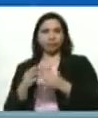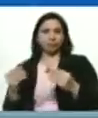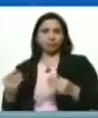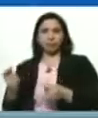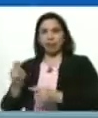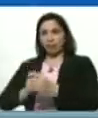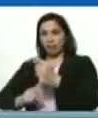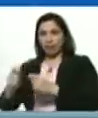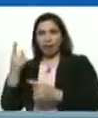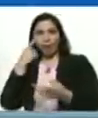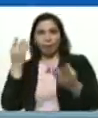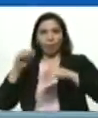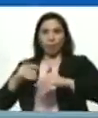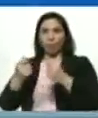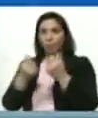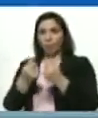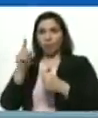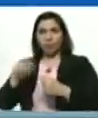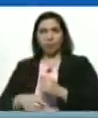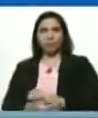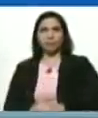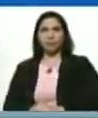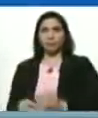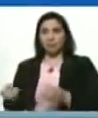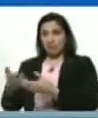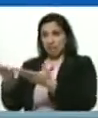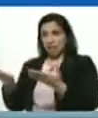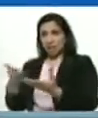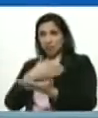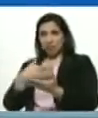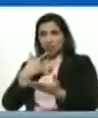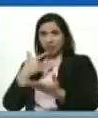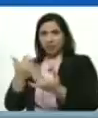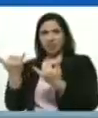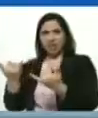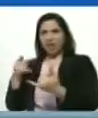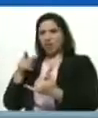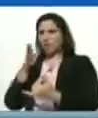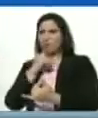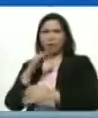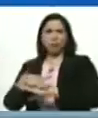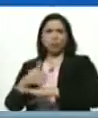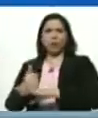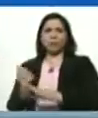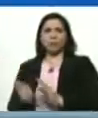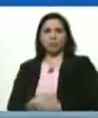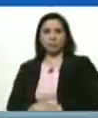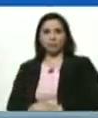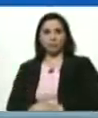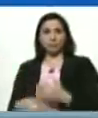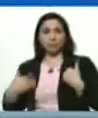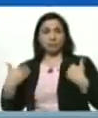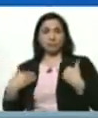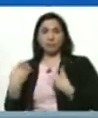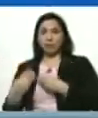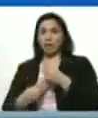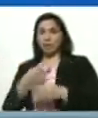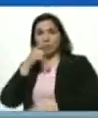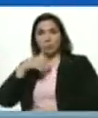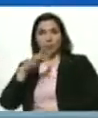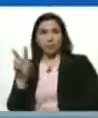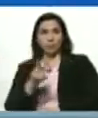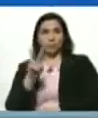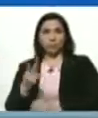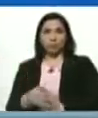transacciones a la finanza ellos quieren decir ahora que yo no son los culpables del daño que le han hecho al pueblo de